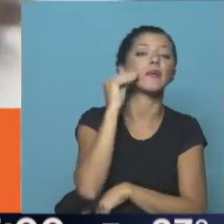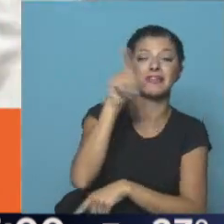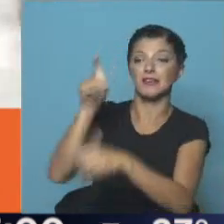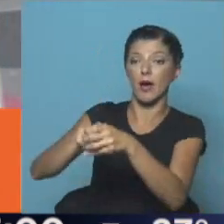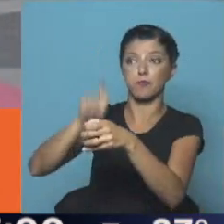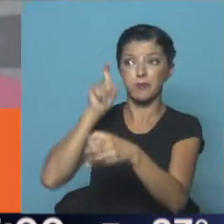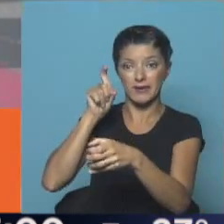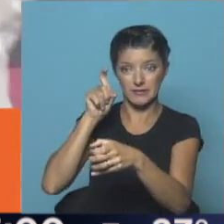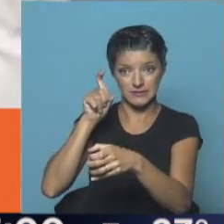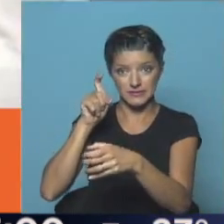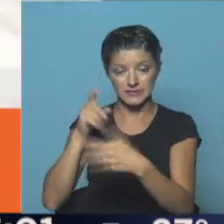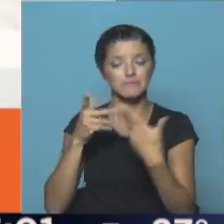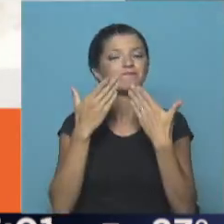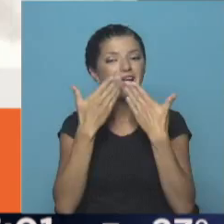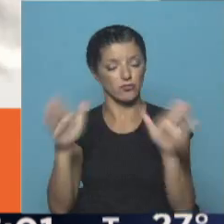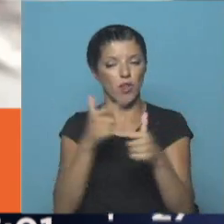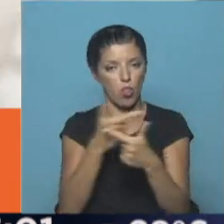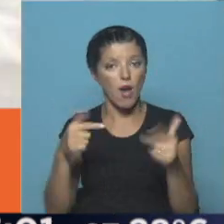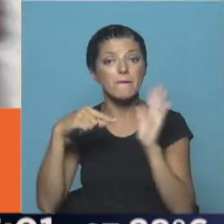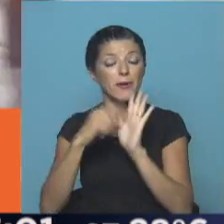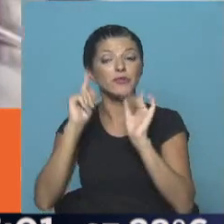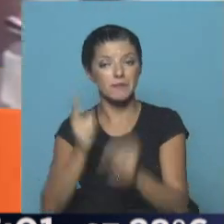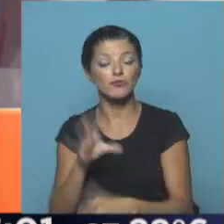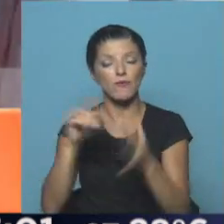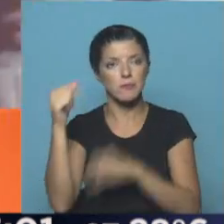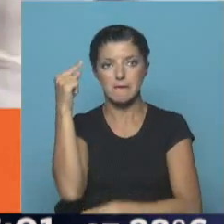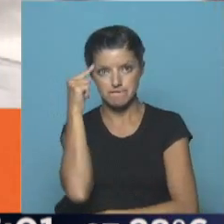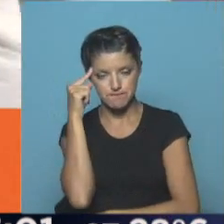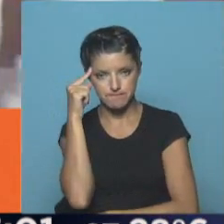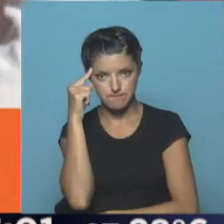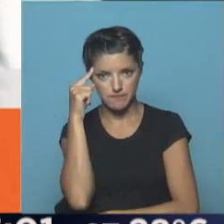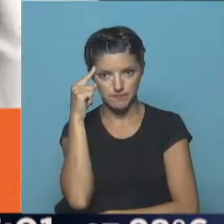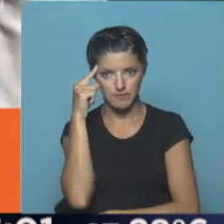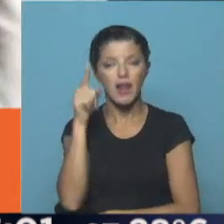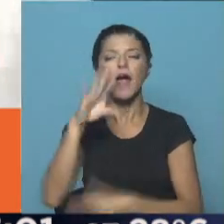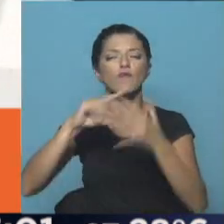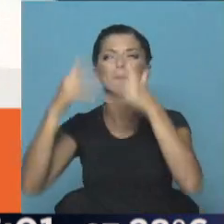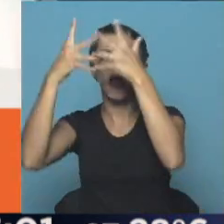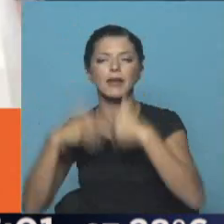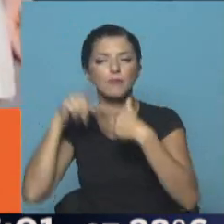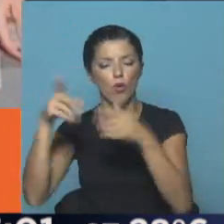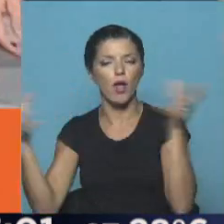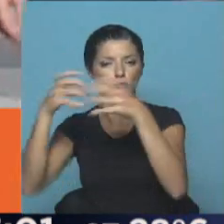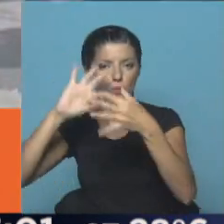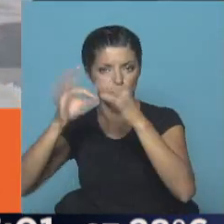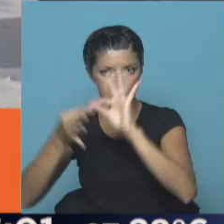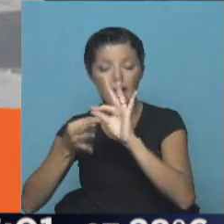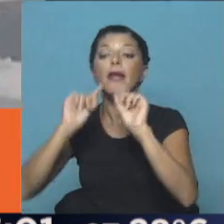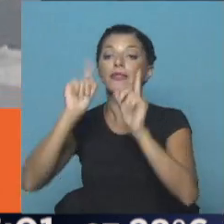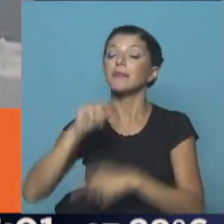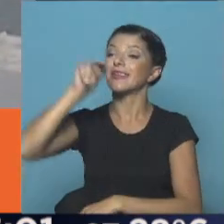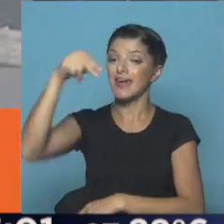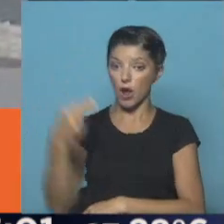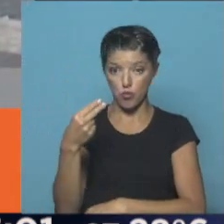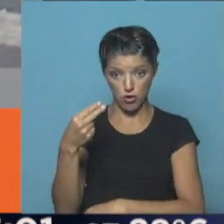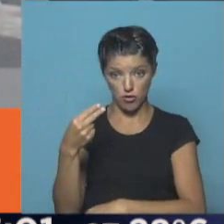una casualidad, pero también es un llamado a la reflexión sobre este mecanismo. El tema de la moneda única, el euro,